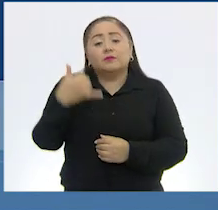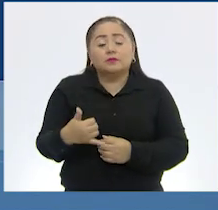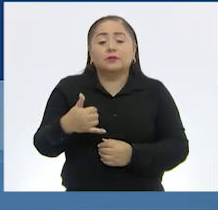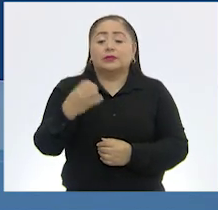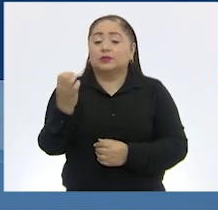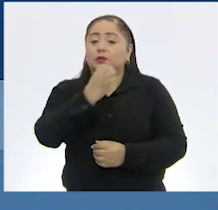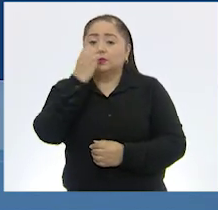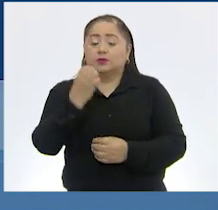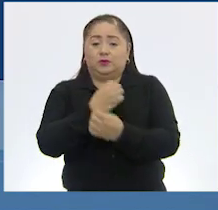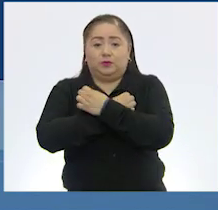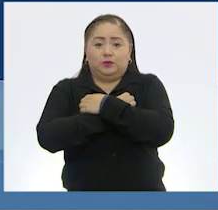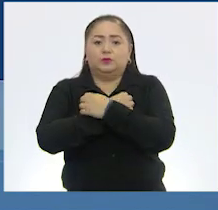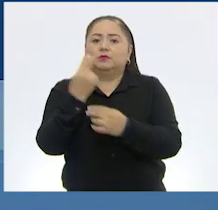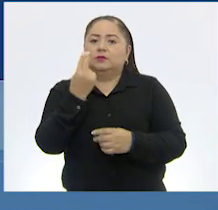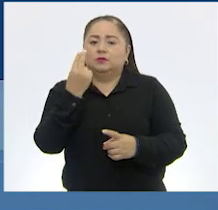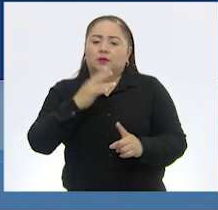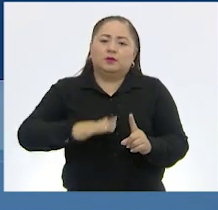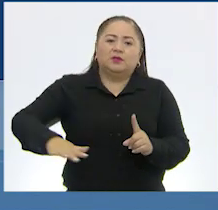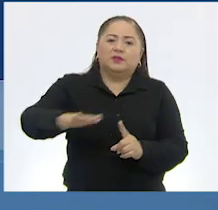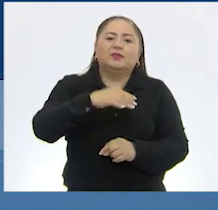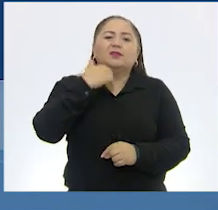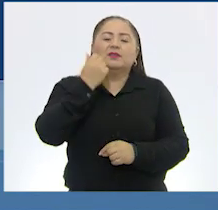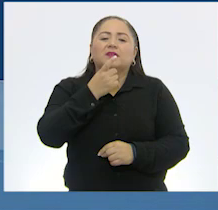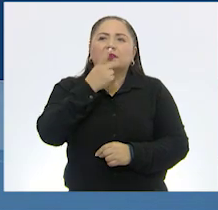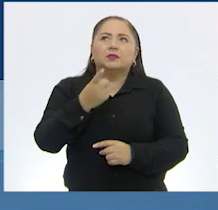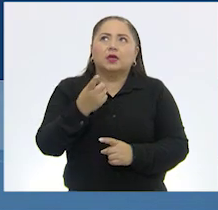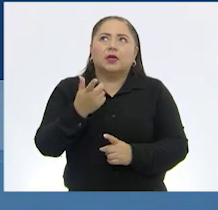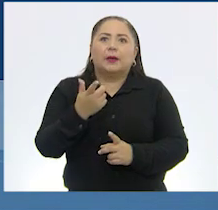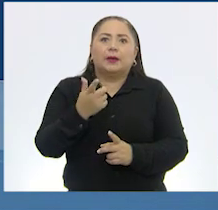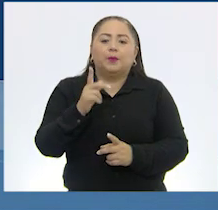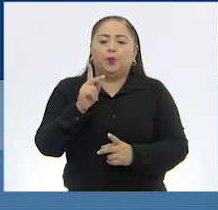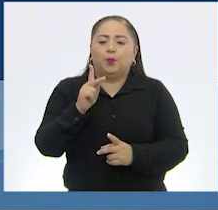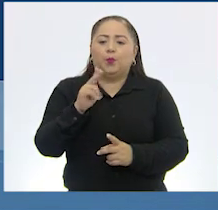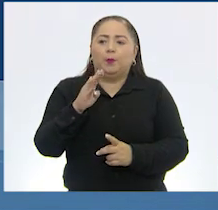la educación sea pública significa...